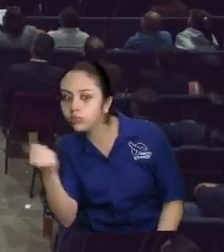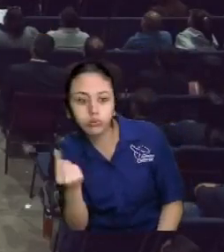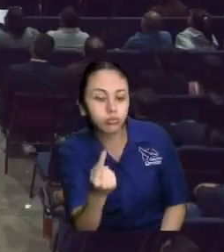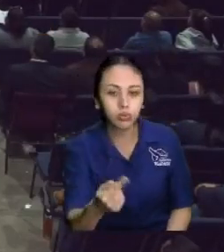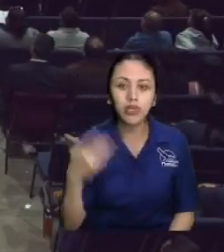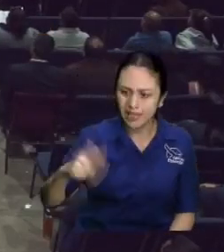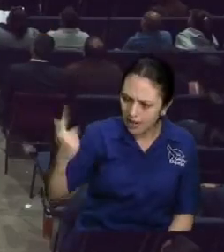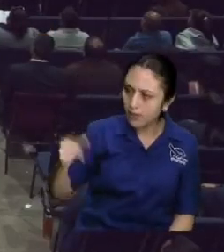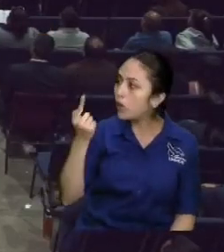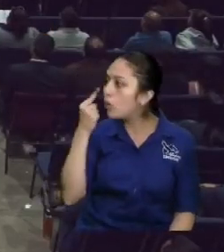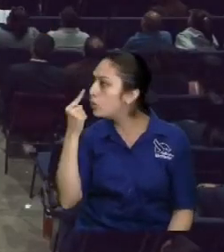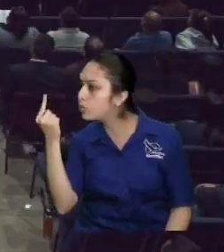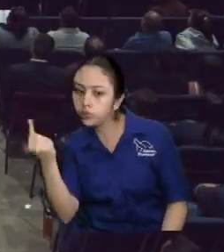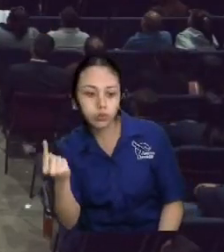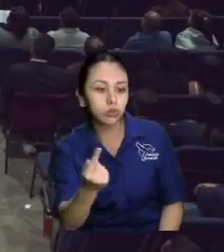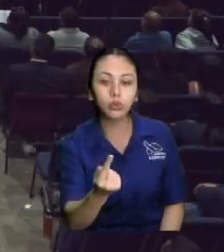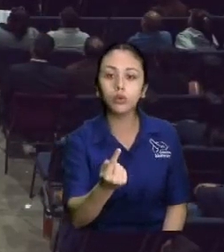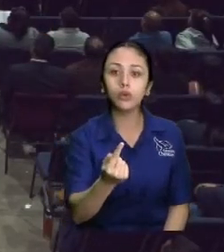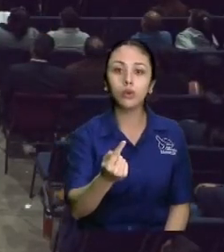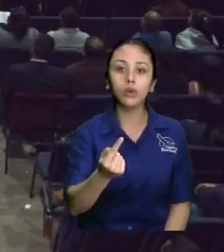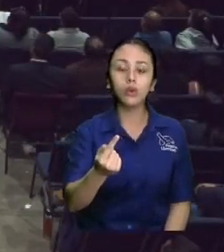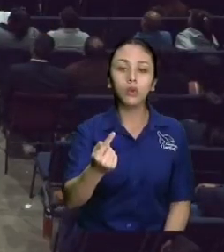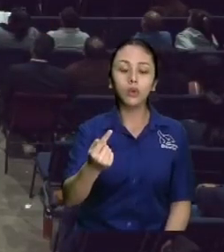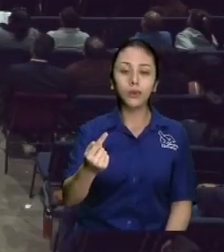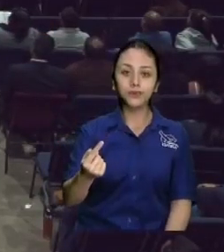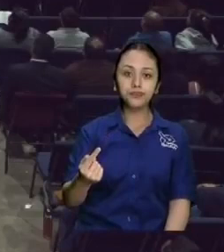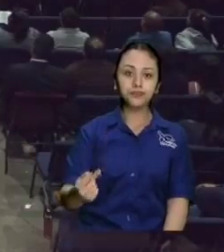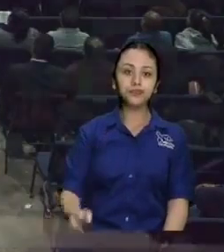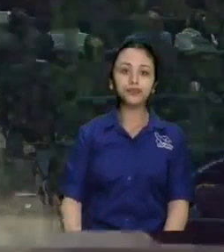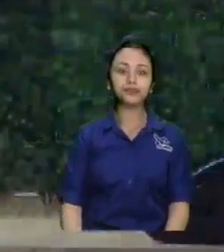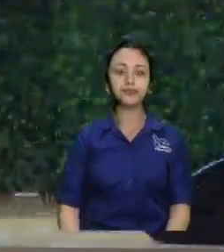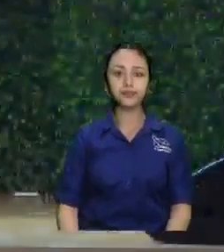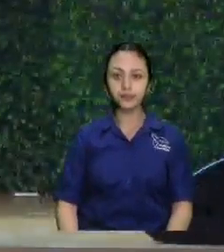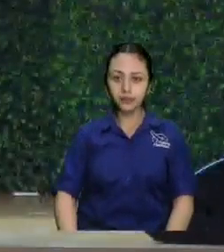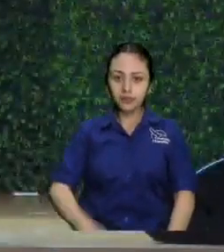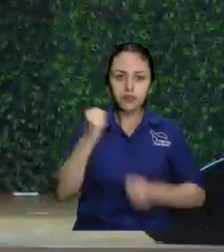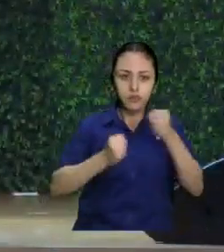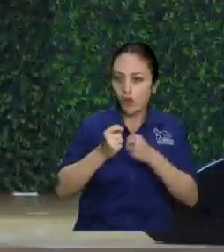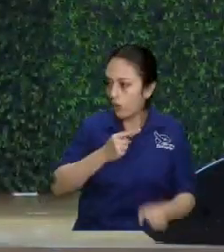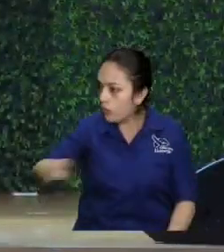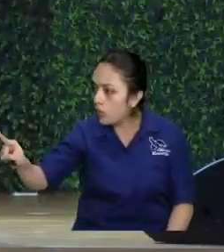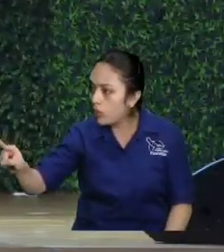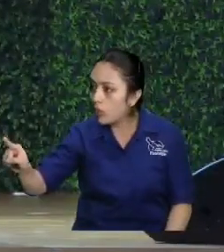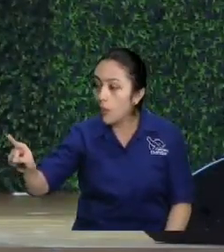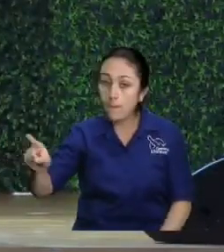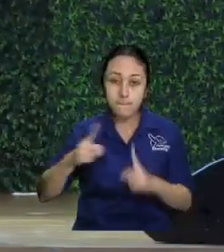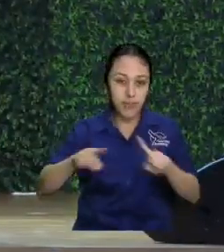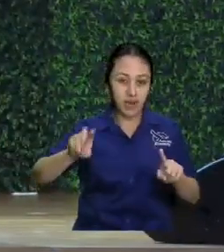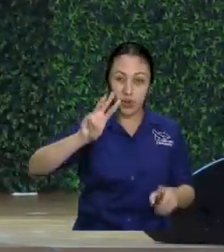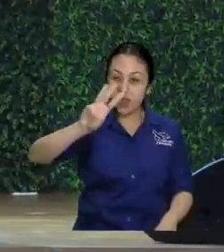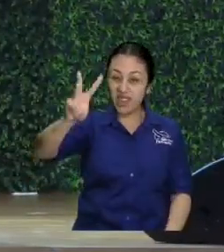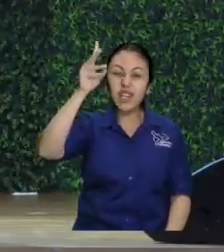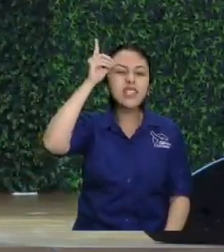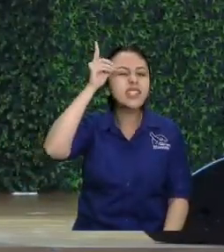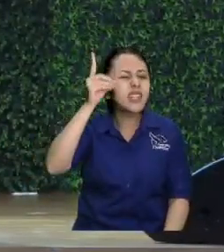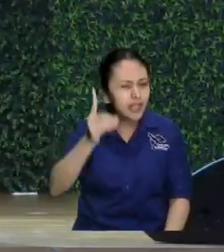siente demasiado silencio en su casa, dice, ¿qué se hizo aquel? Algo está haciendo y sale corriendo. Pero 3 días.